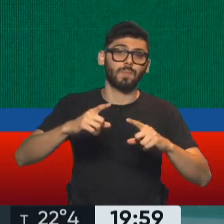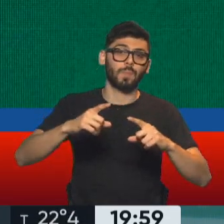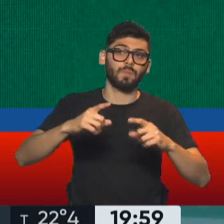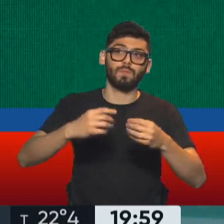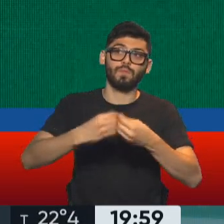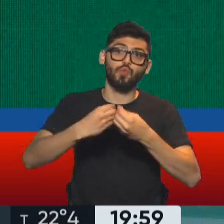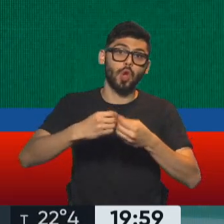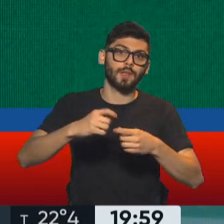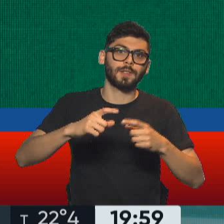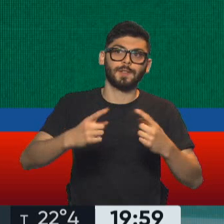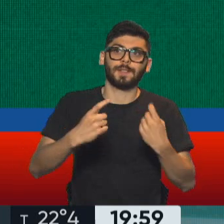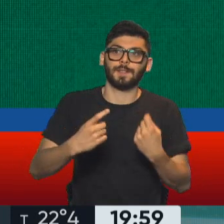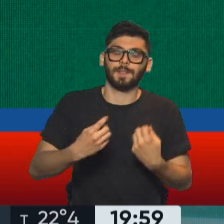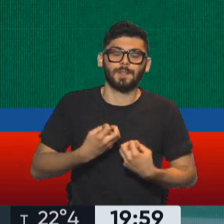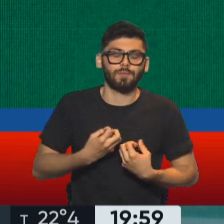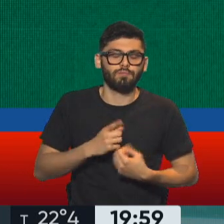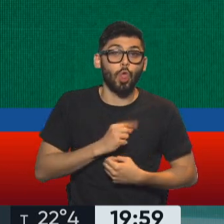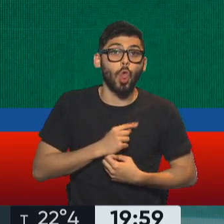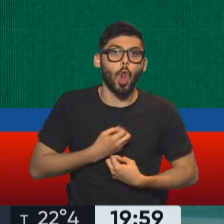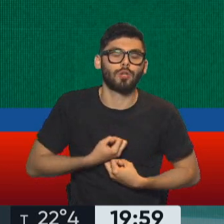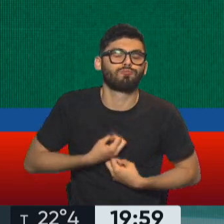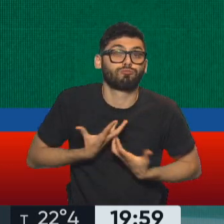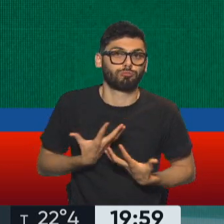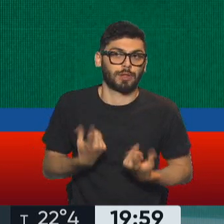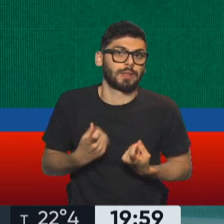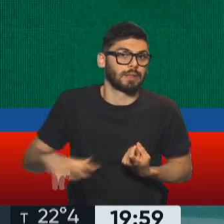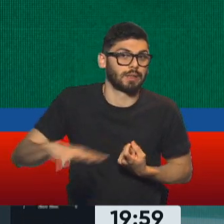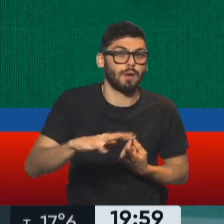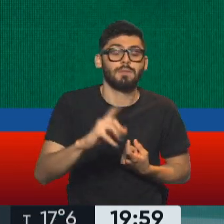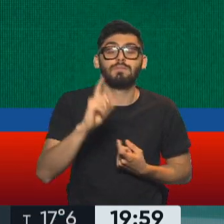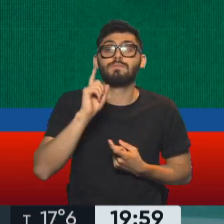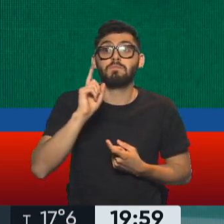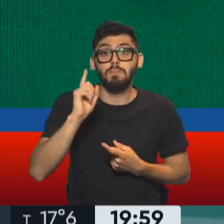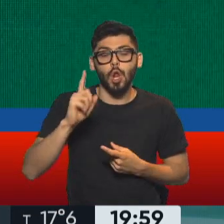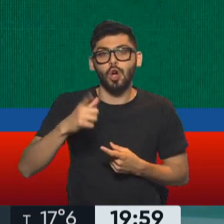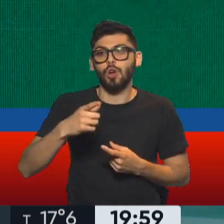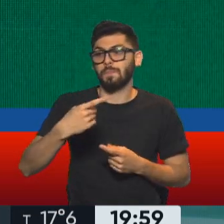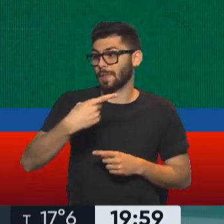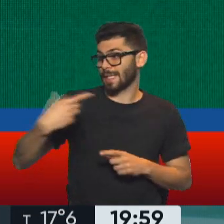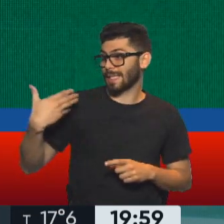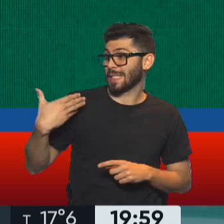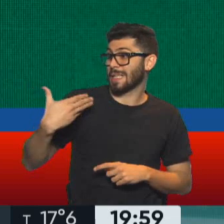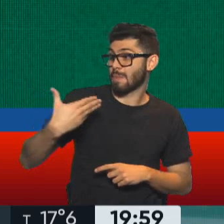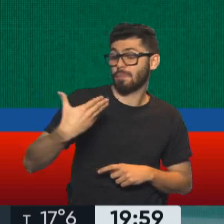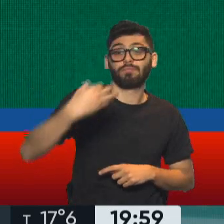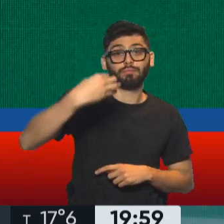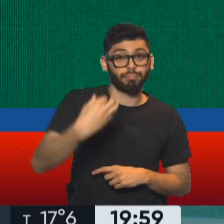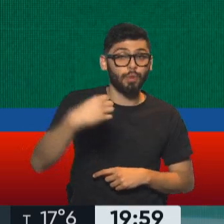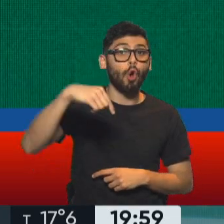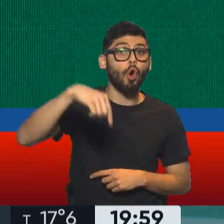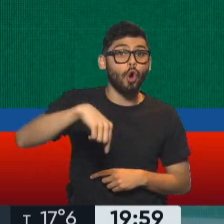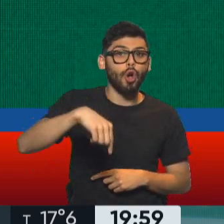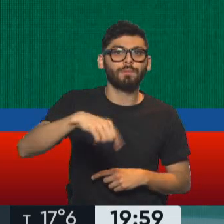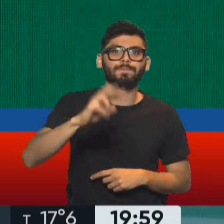muchos necesitaban manifestar su dolor, pero lo que se vio en estas semanas y especialmente hoy es